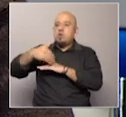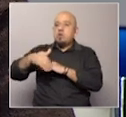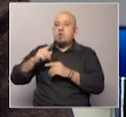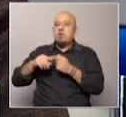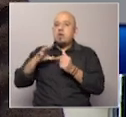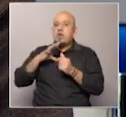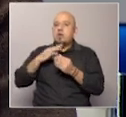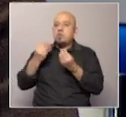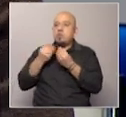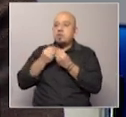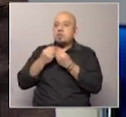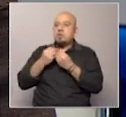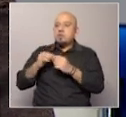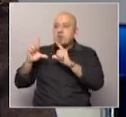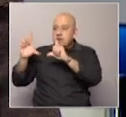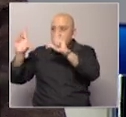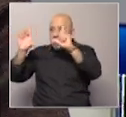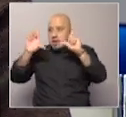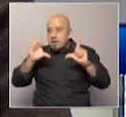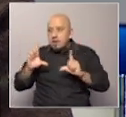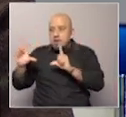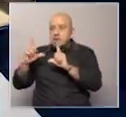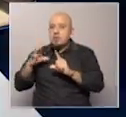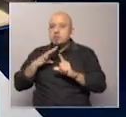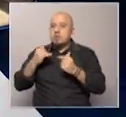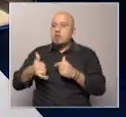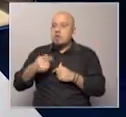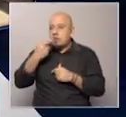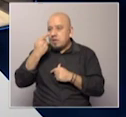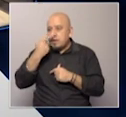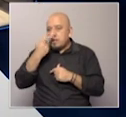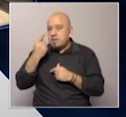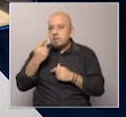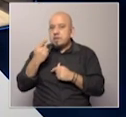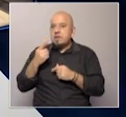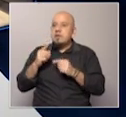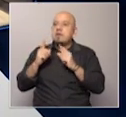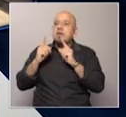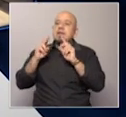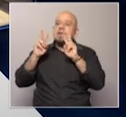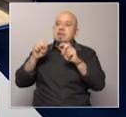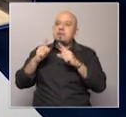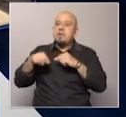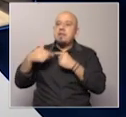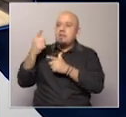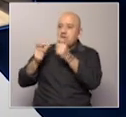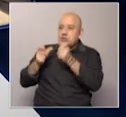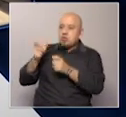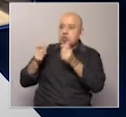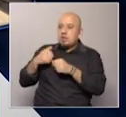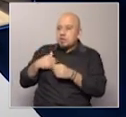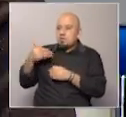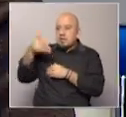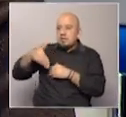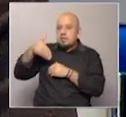muchas imágenes de esos barrios también yo estoy tengo interés en que en hacer hincapié también en las personas de mi equipo en las personas que